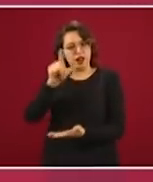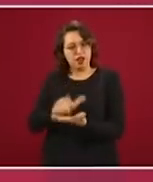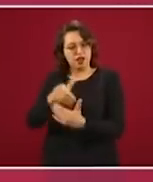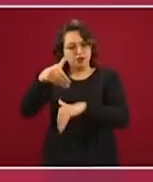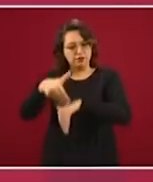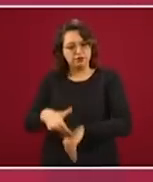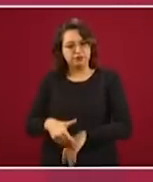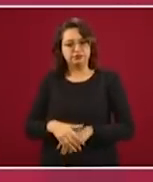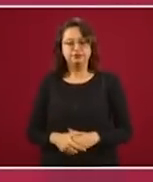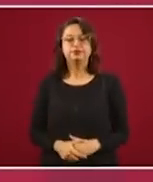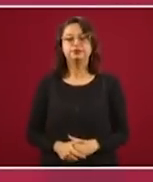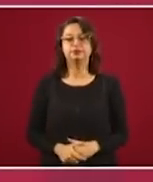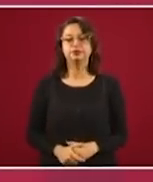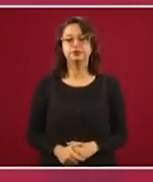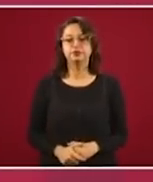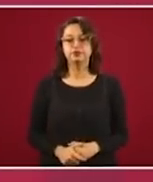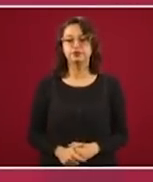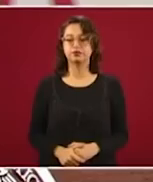acerca del fondo,